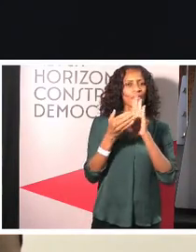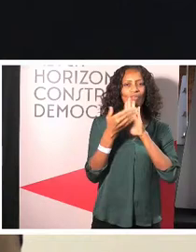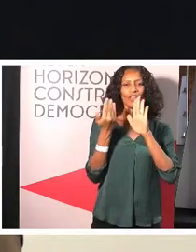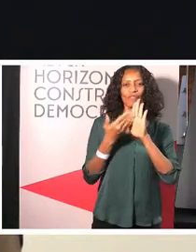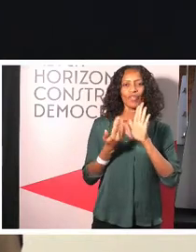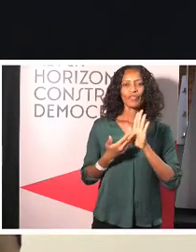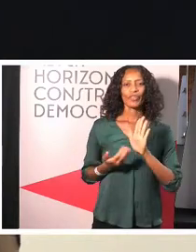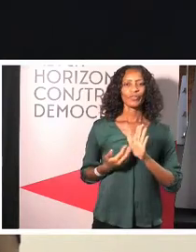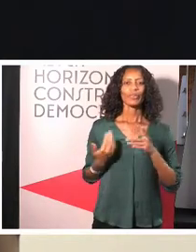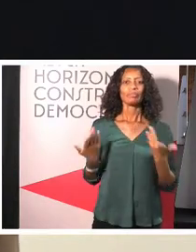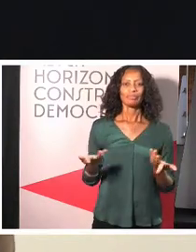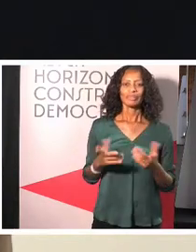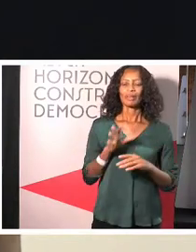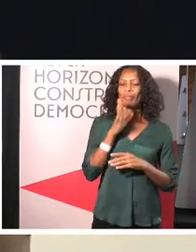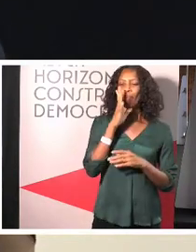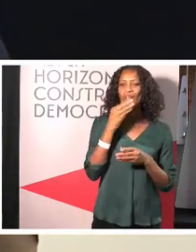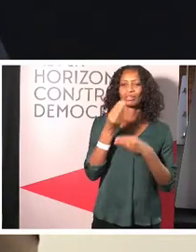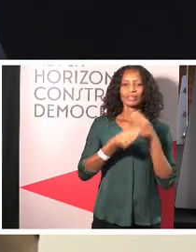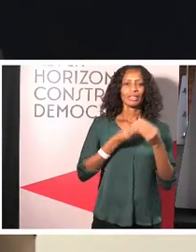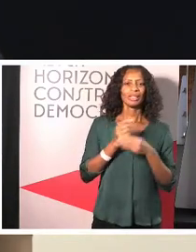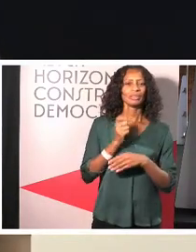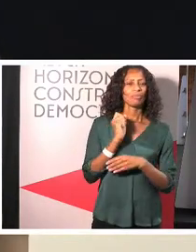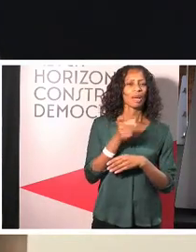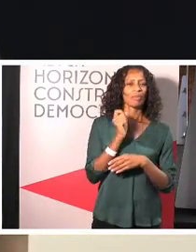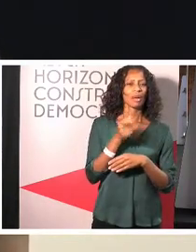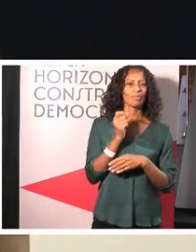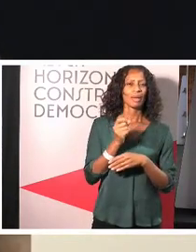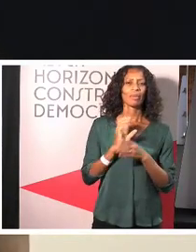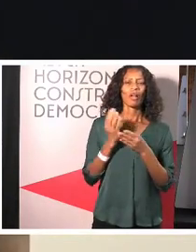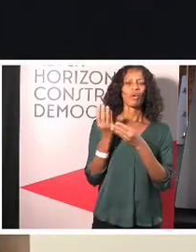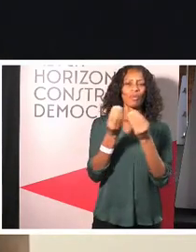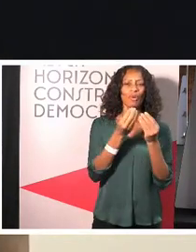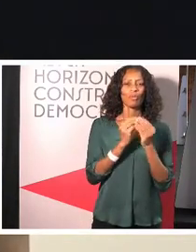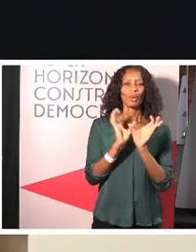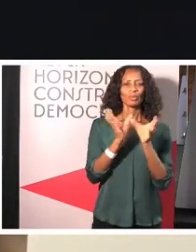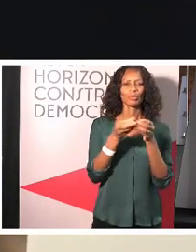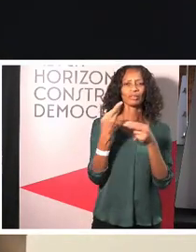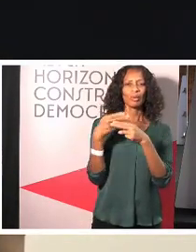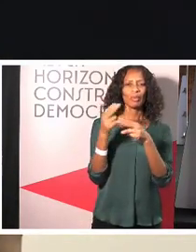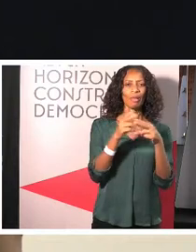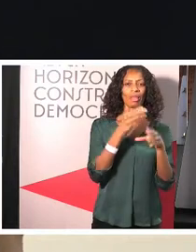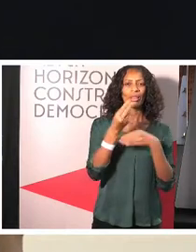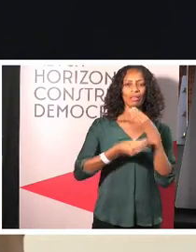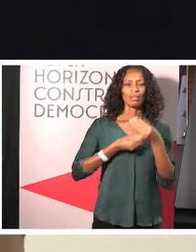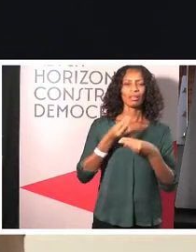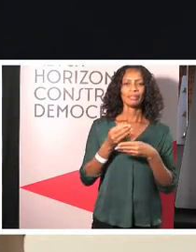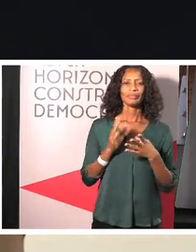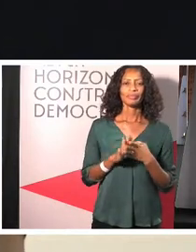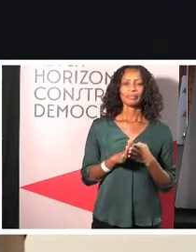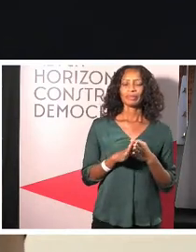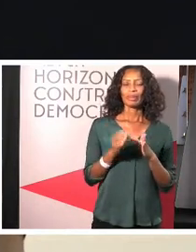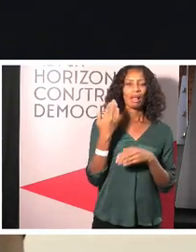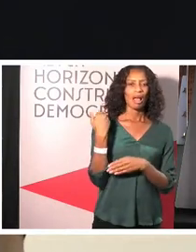algo que deberíamos hacer con bastante frecuencia, tanto en partidos como desde instancias intelectuales. Yo hasta hace poco defendía una postura que podemos llamar